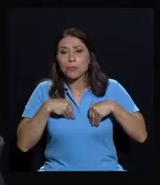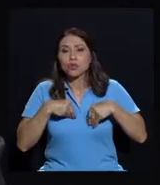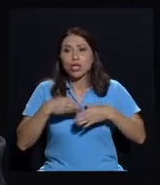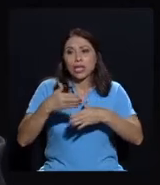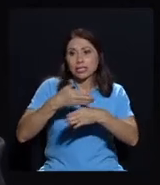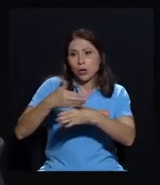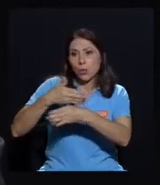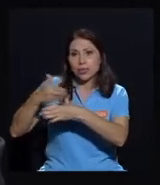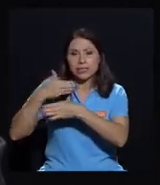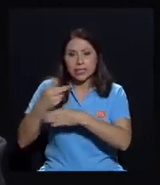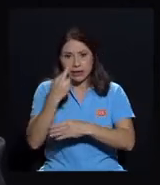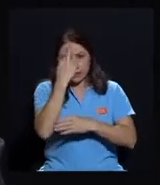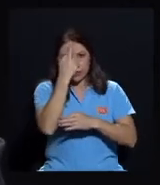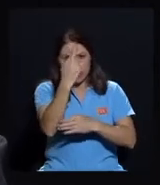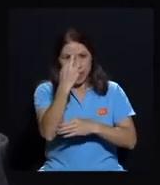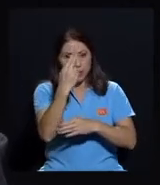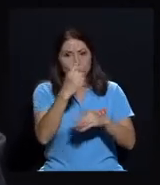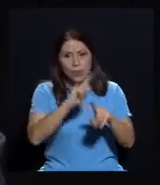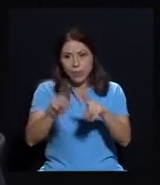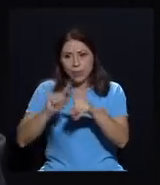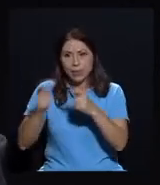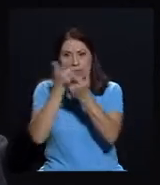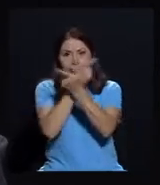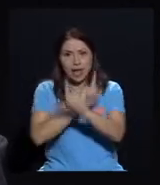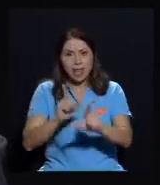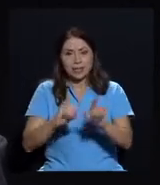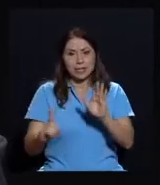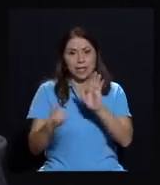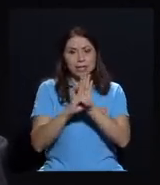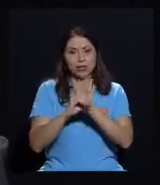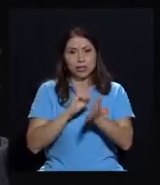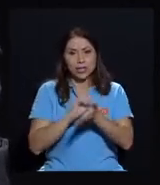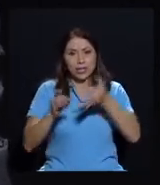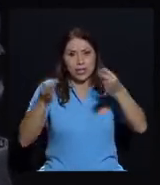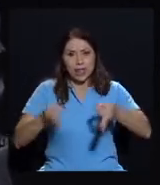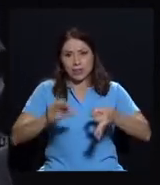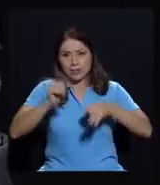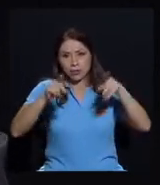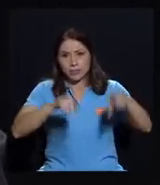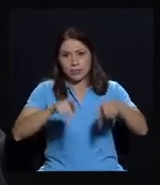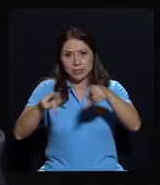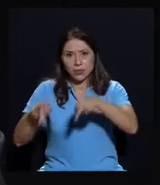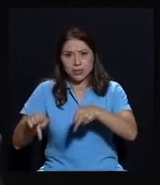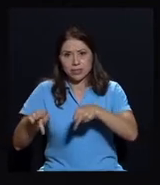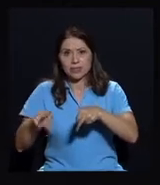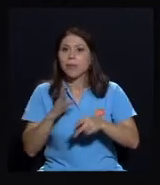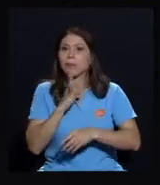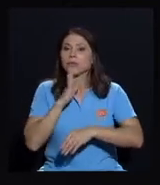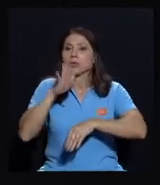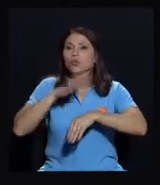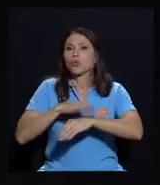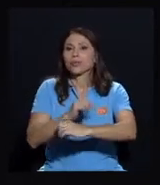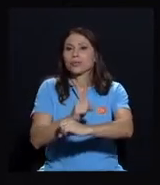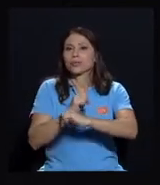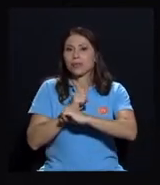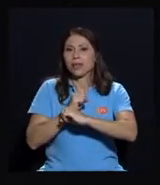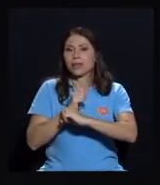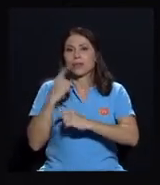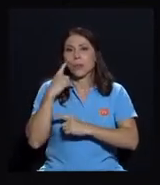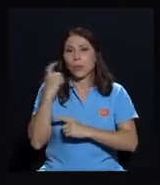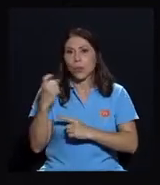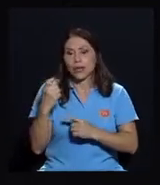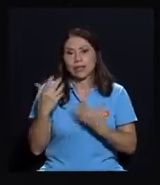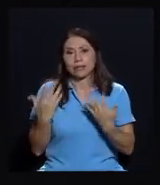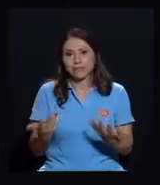las libertades derechos y dignidad de los demás y yo quisiera entrarle por el tema de la seguridad porque no hay violación más